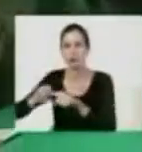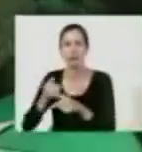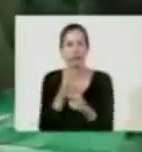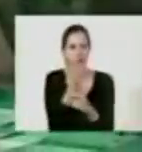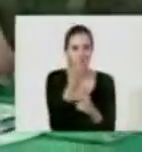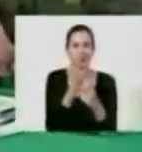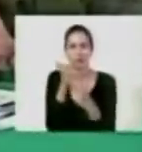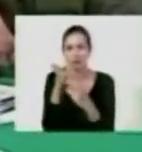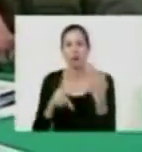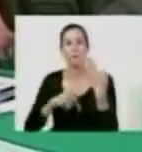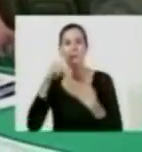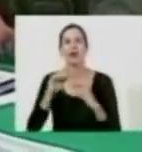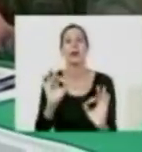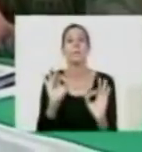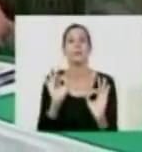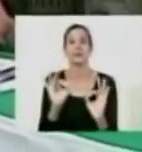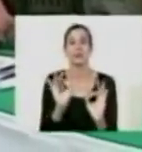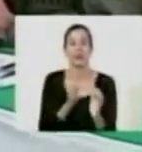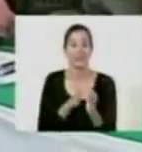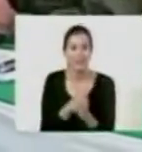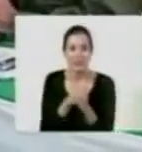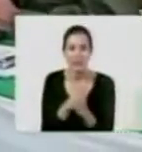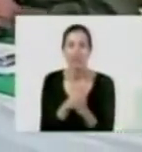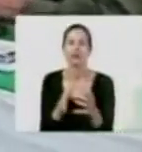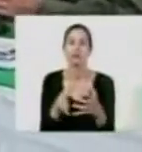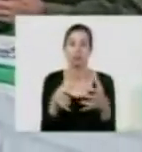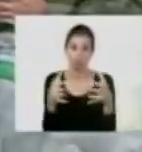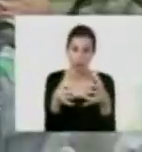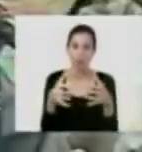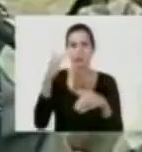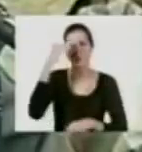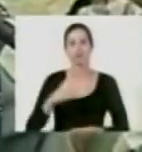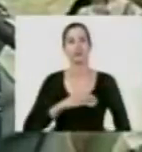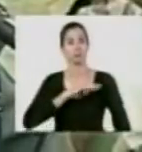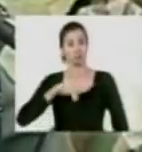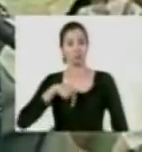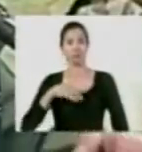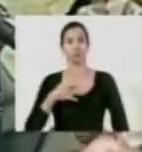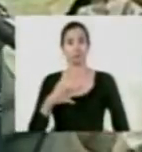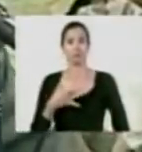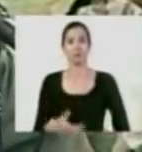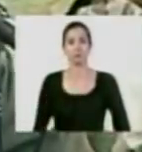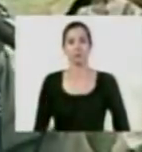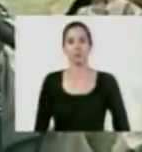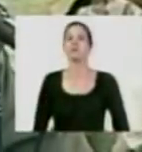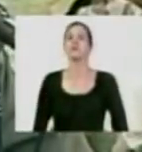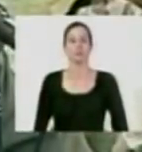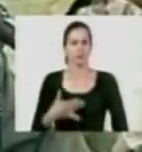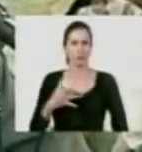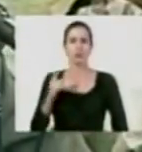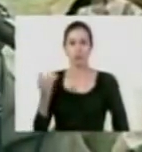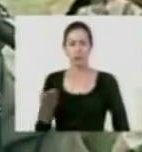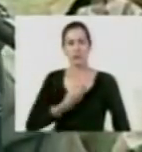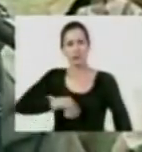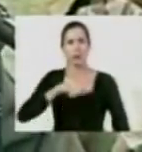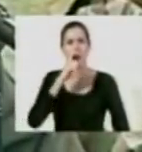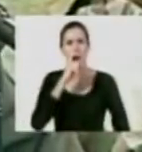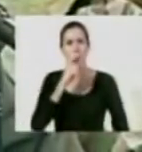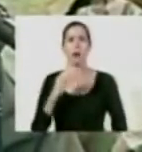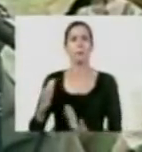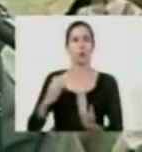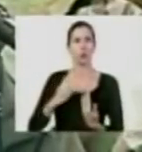estratégicos a la Fuerza Armada Nacional Bolivariana. Y bueno, y nosotros nos sentimos con el apoyo, pues, el apoyo que requerimos